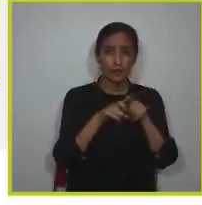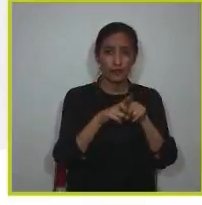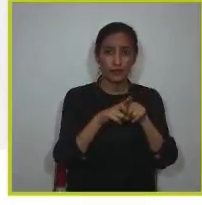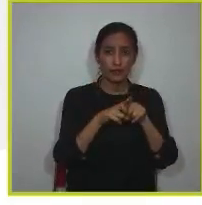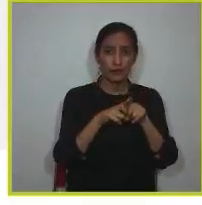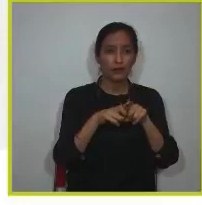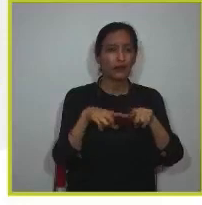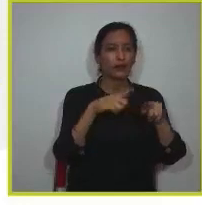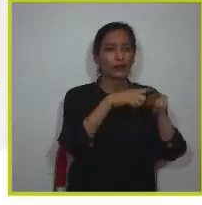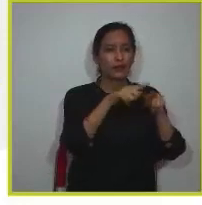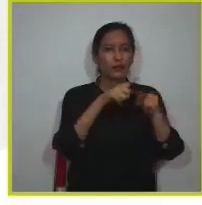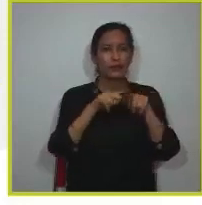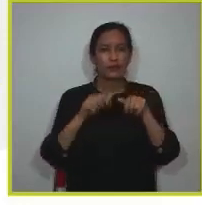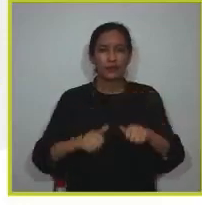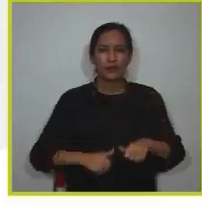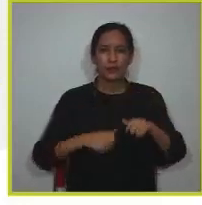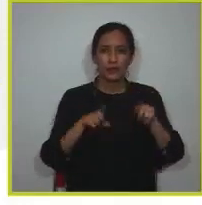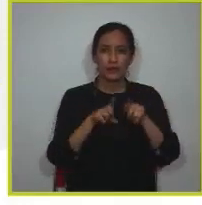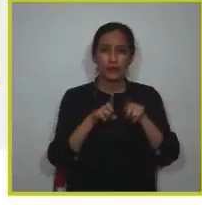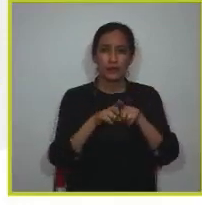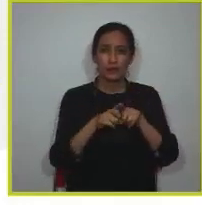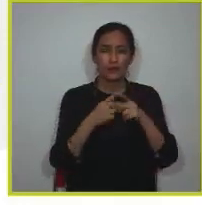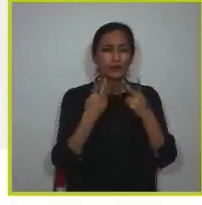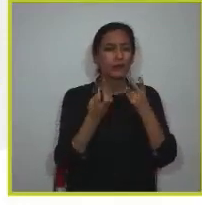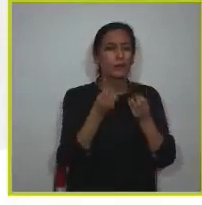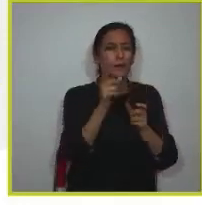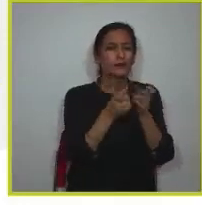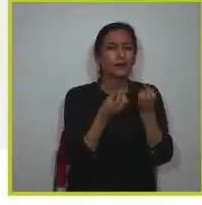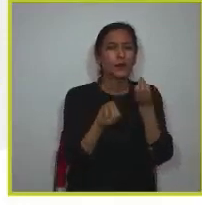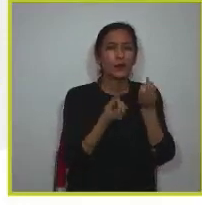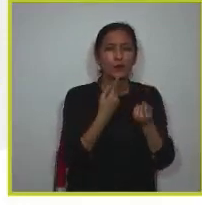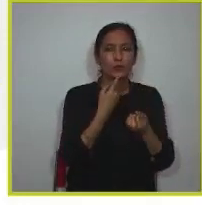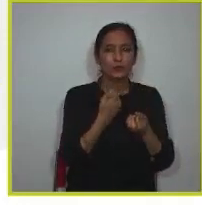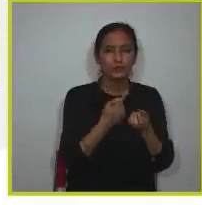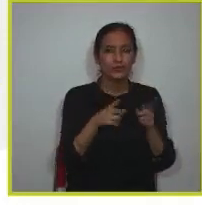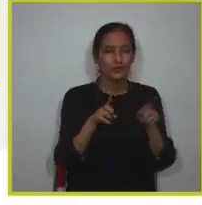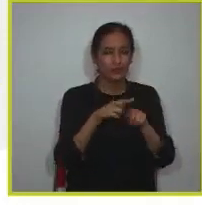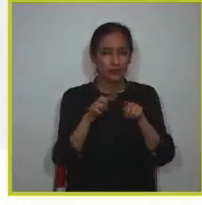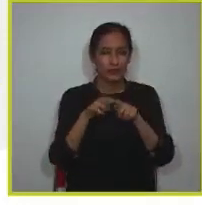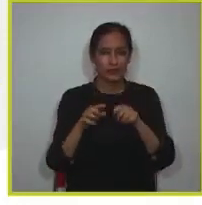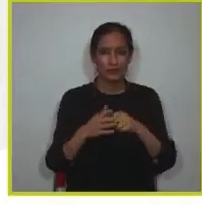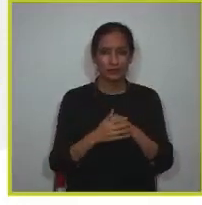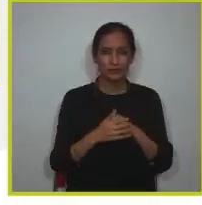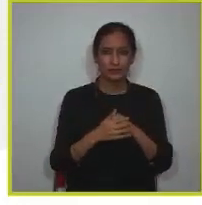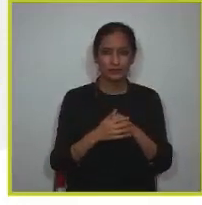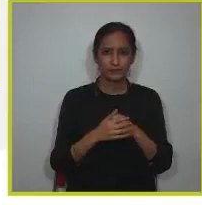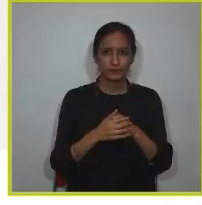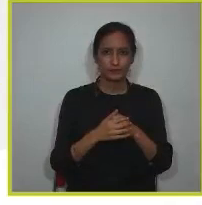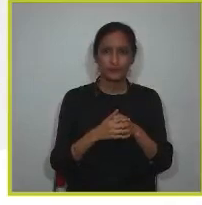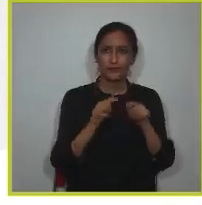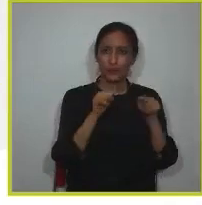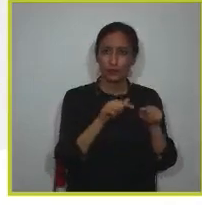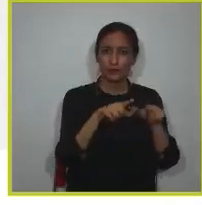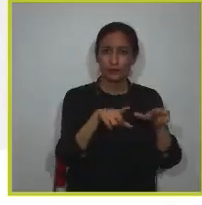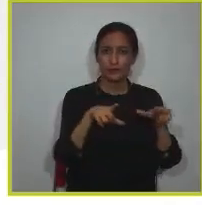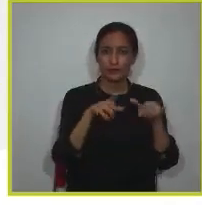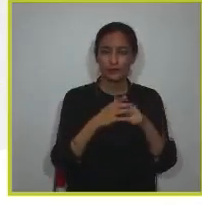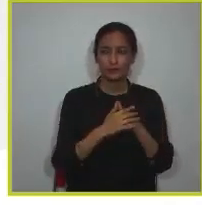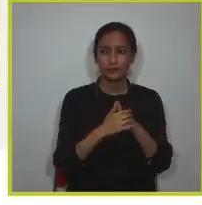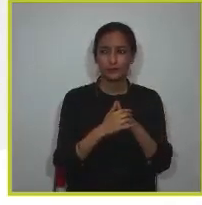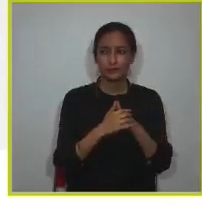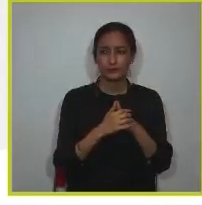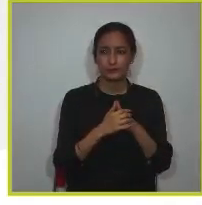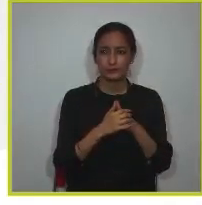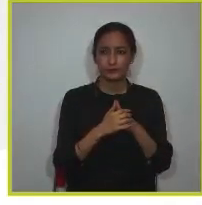de la biodiversidad sino también el ecosistema social y la complejidad de la conflictividad que subsisten en ellos